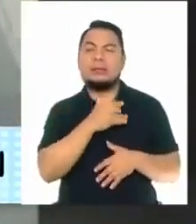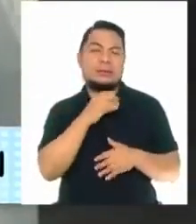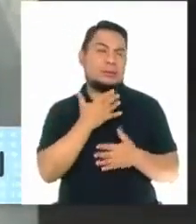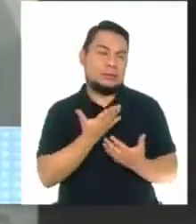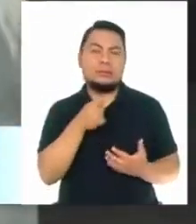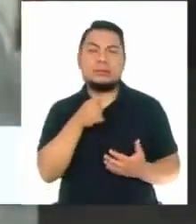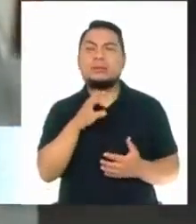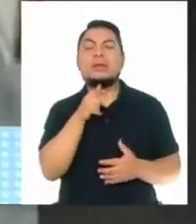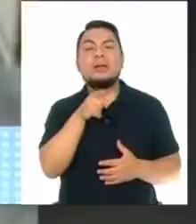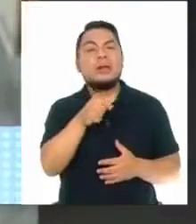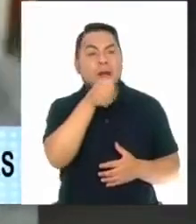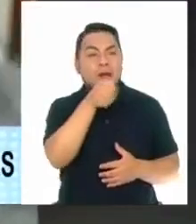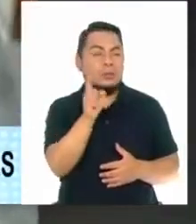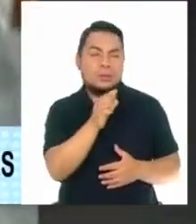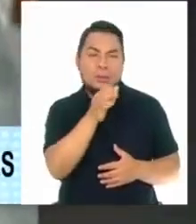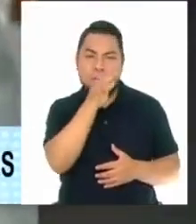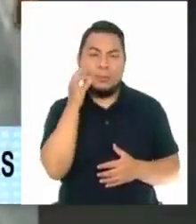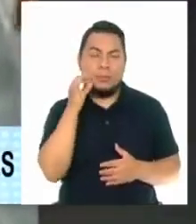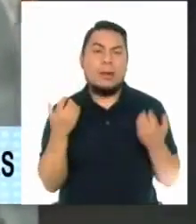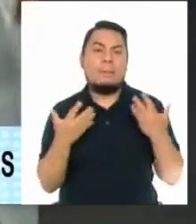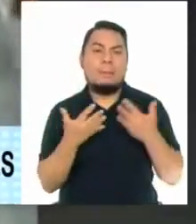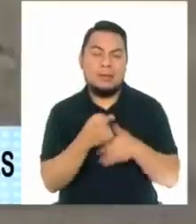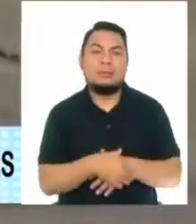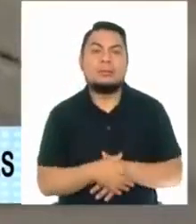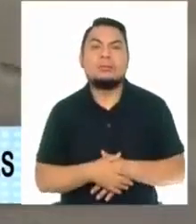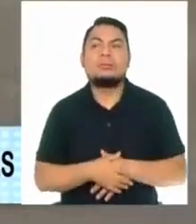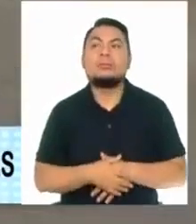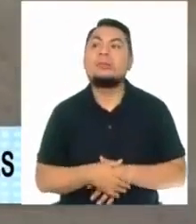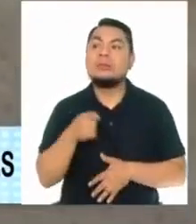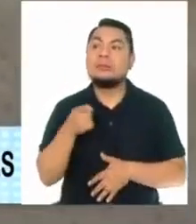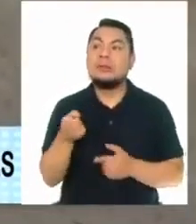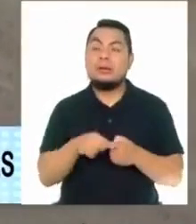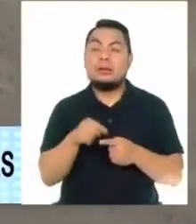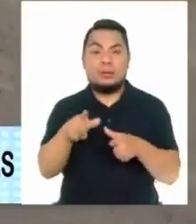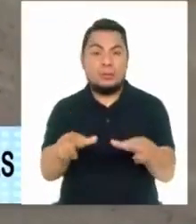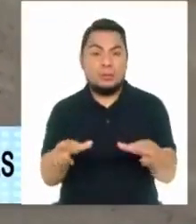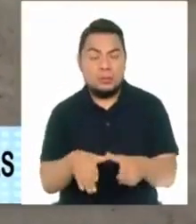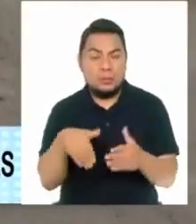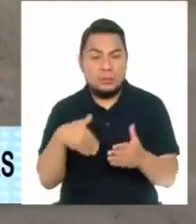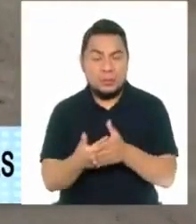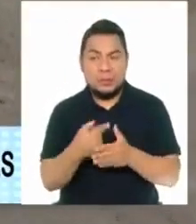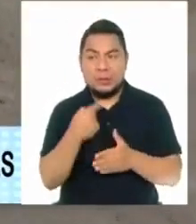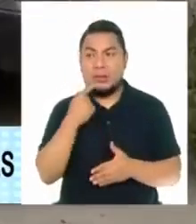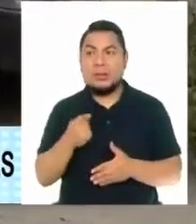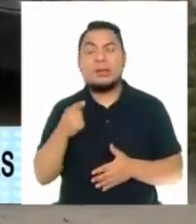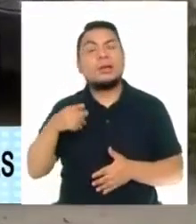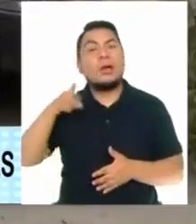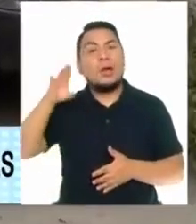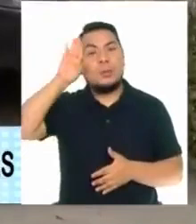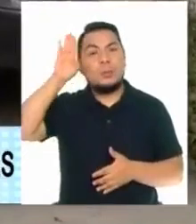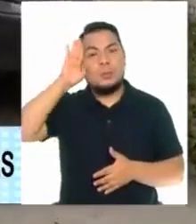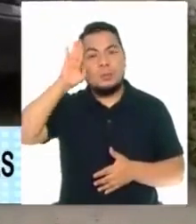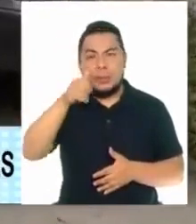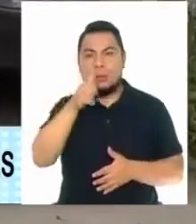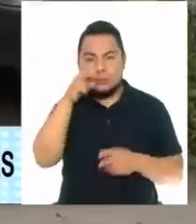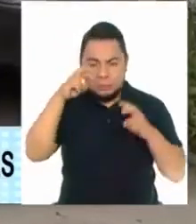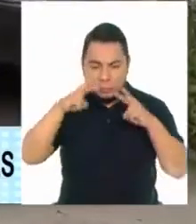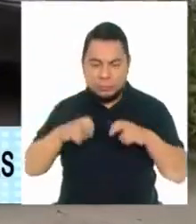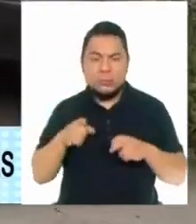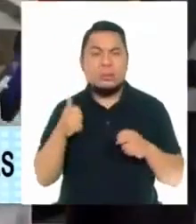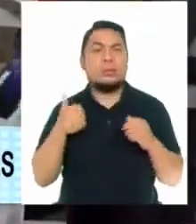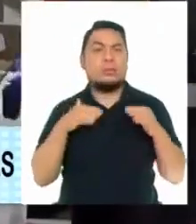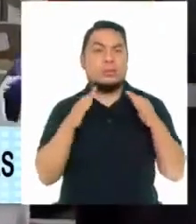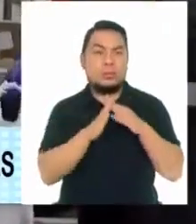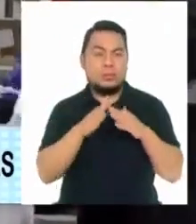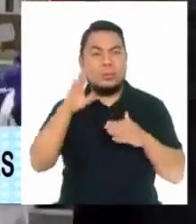declaraciones a la prensa por temor a represalias hasta el lugar llegaron peritos de criminalística y agentes de la comisaría de